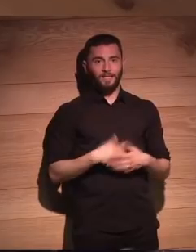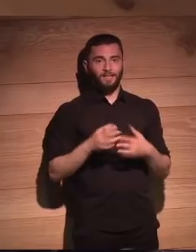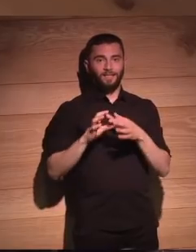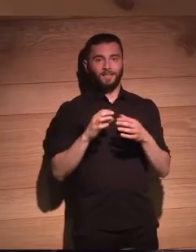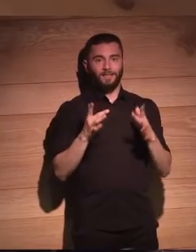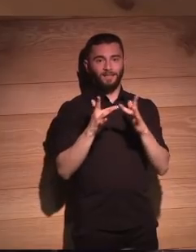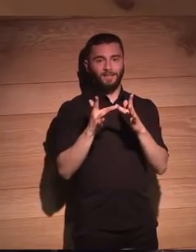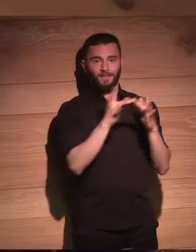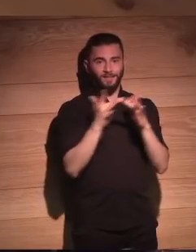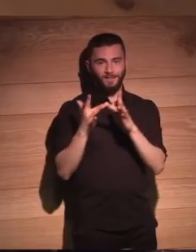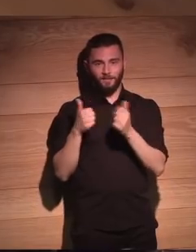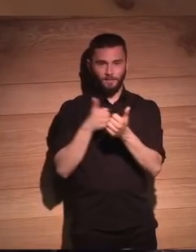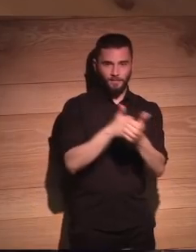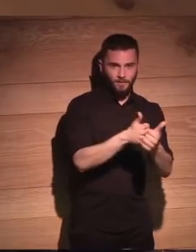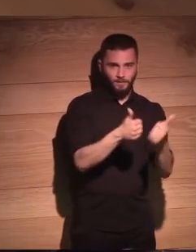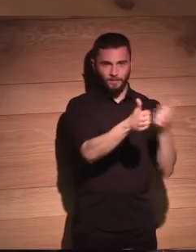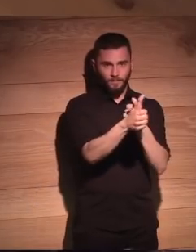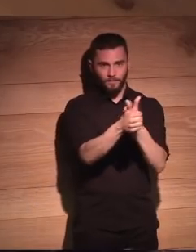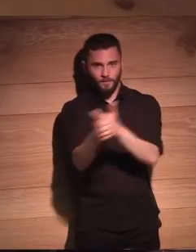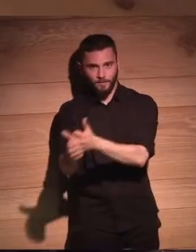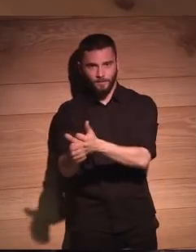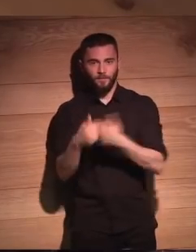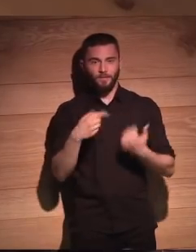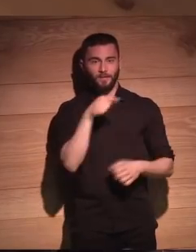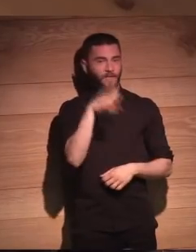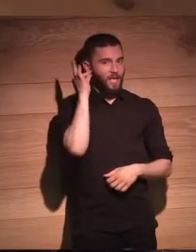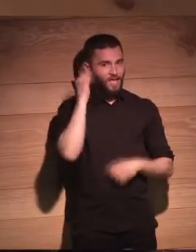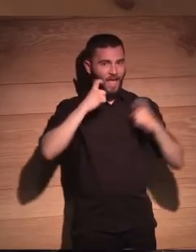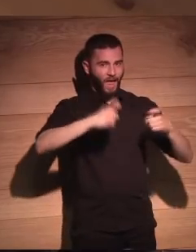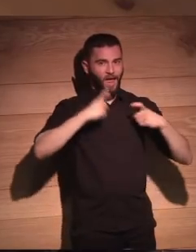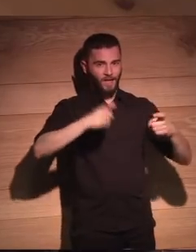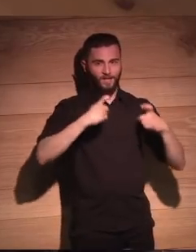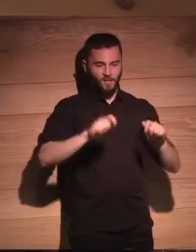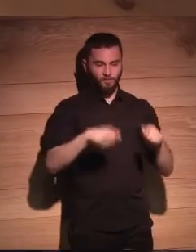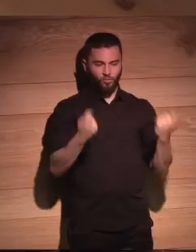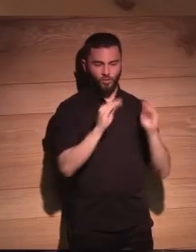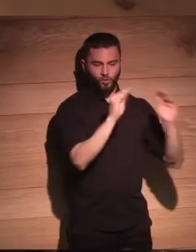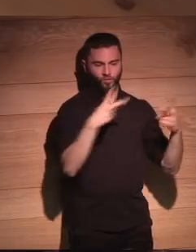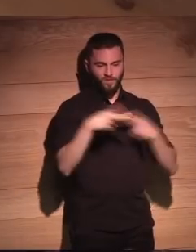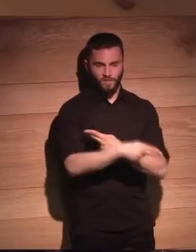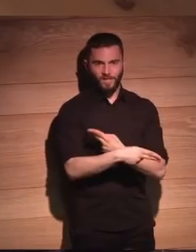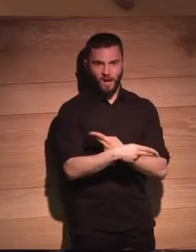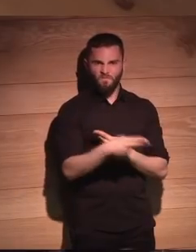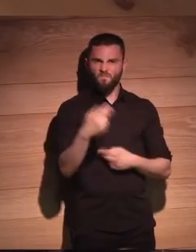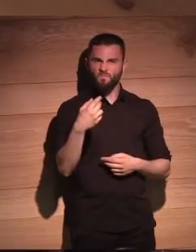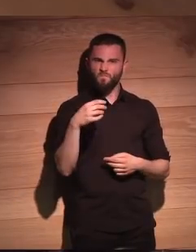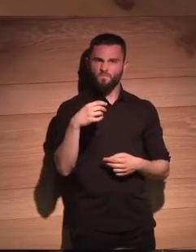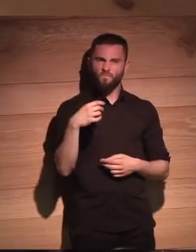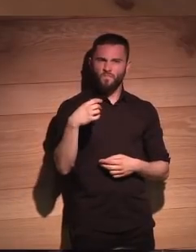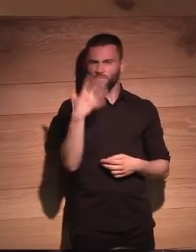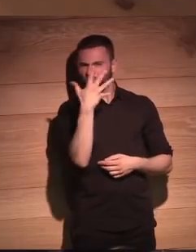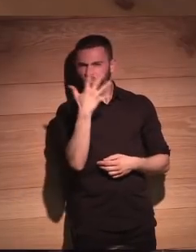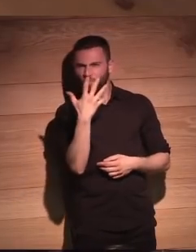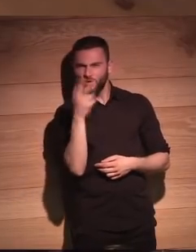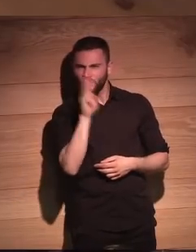de perseguirse el uno al otro y ella intentar evitar su naturaleza, es que no sé si se ve un poco borroso, ¿no? Sí, sí, sí.